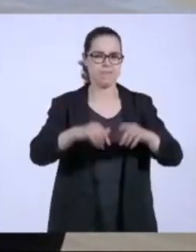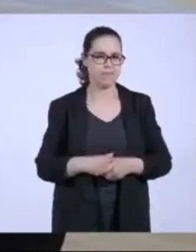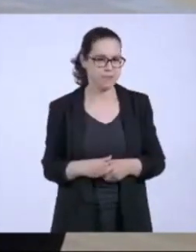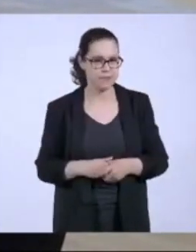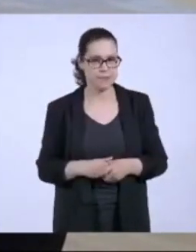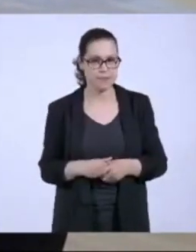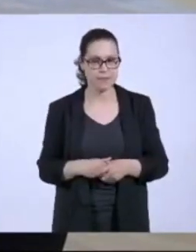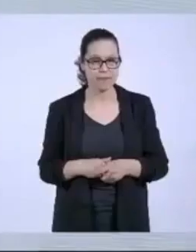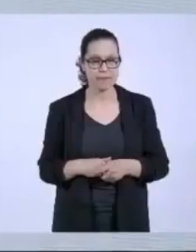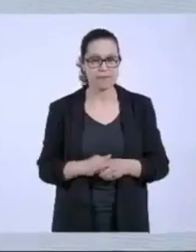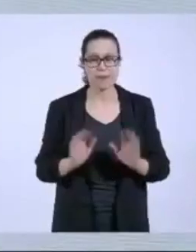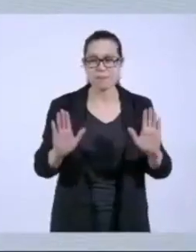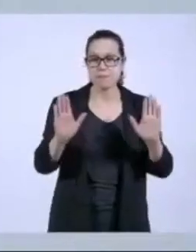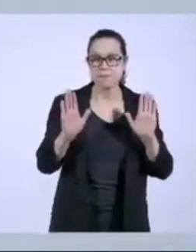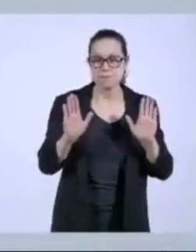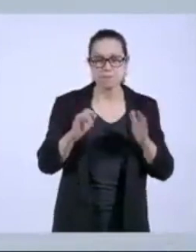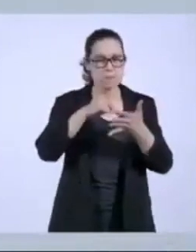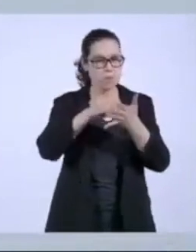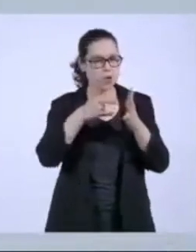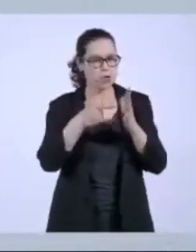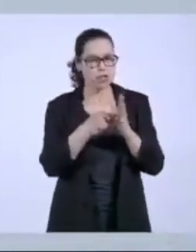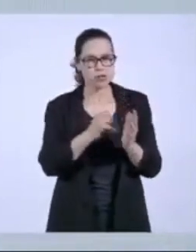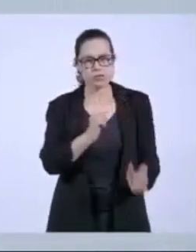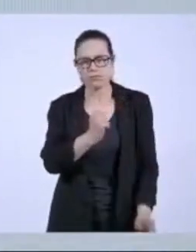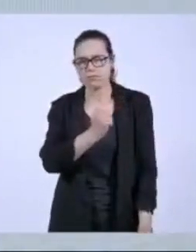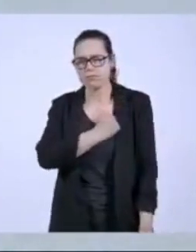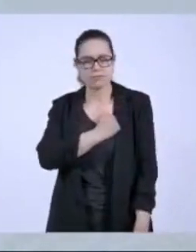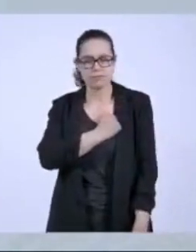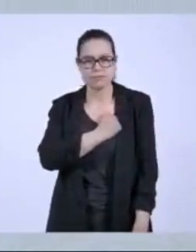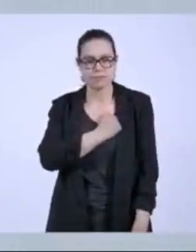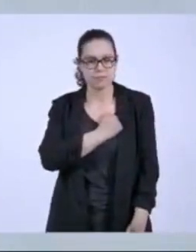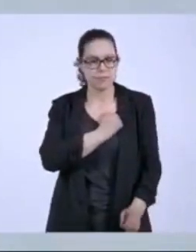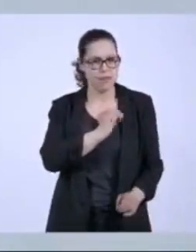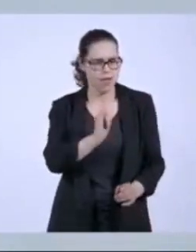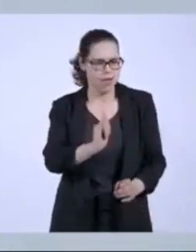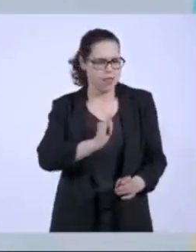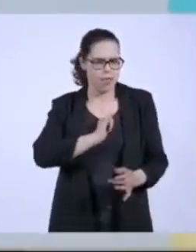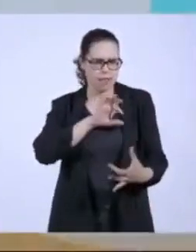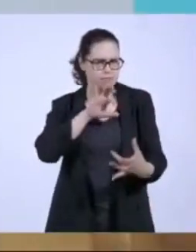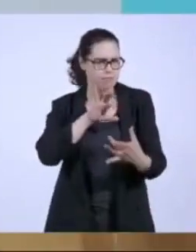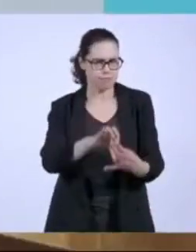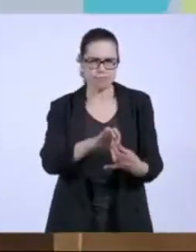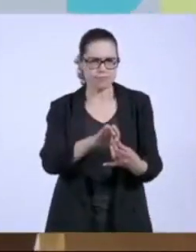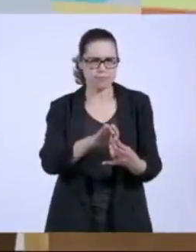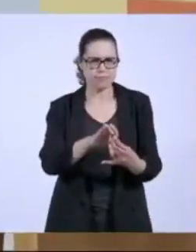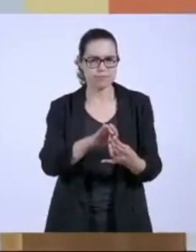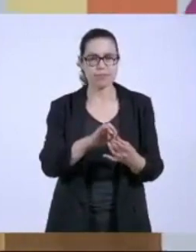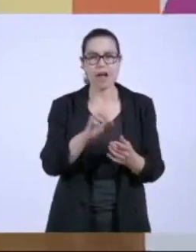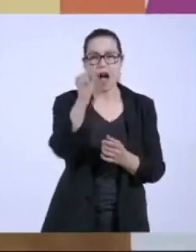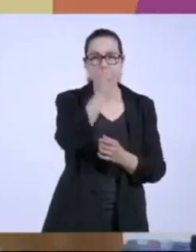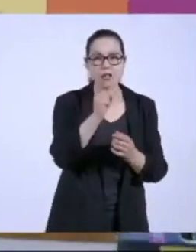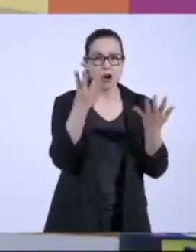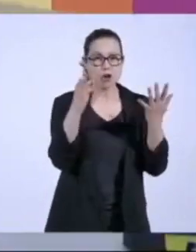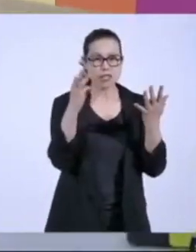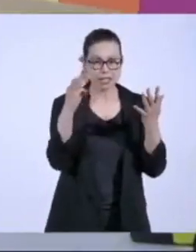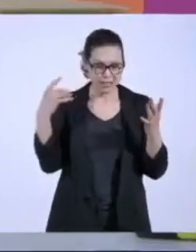Pero o proxecto máis querido e onde me identifico, que levo facendo desde os anos 80